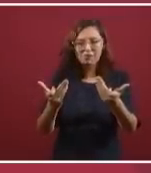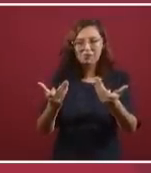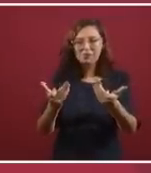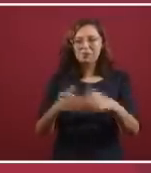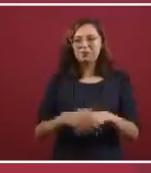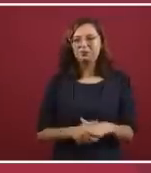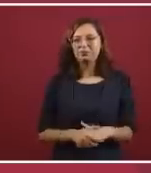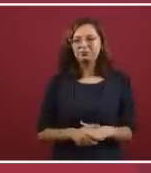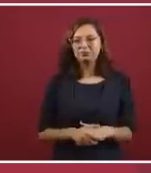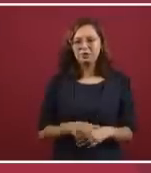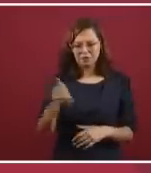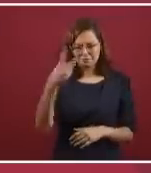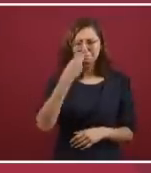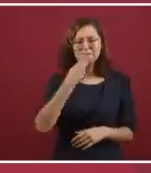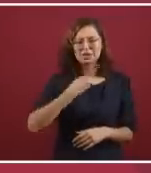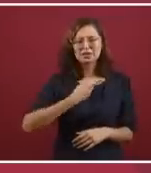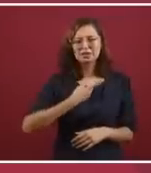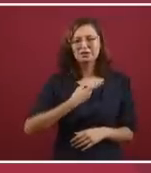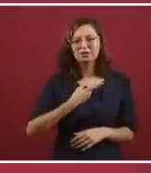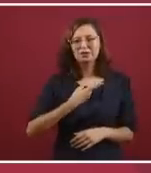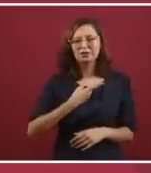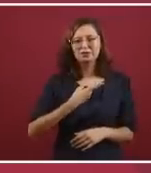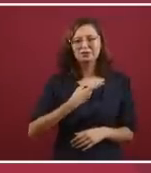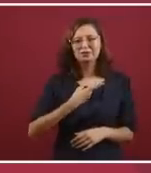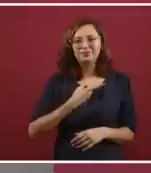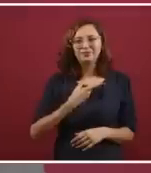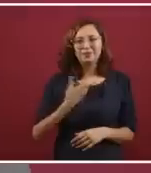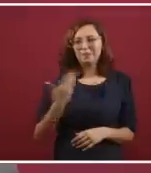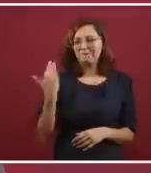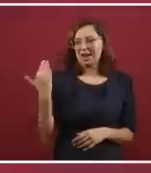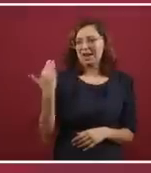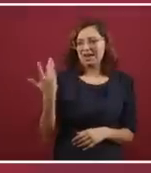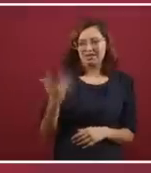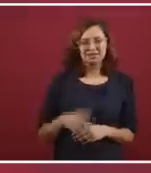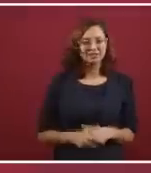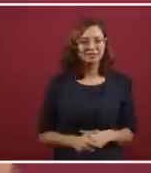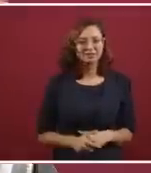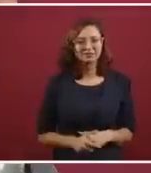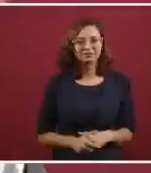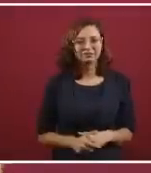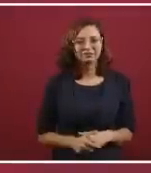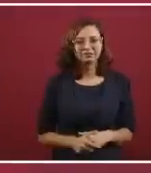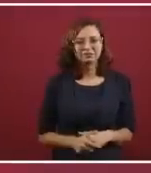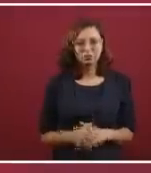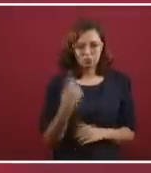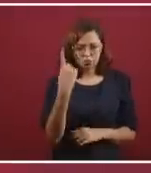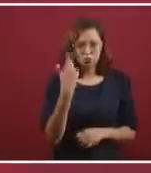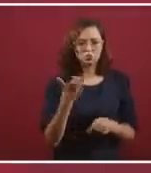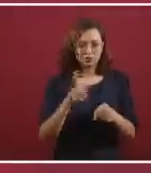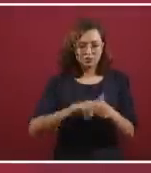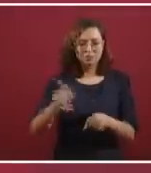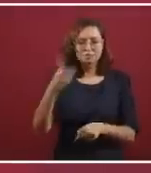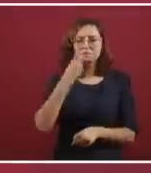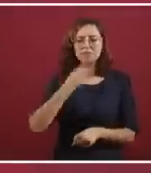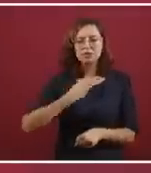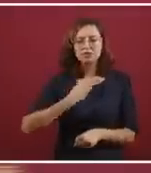de lo expresado hace poco solo en un hospital